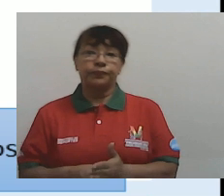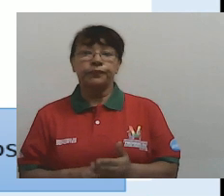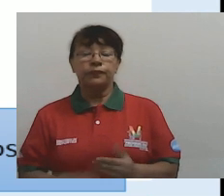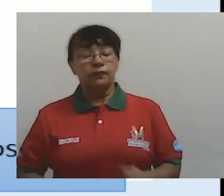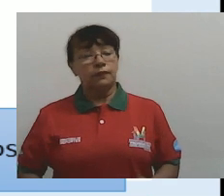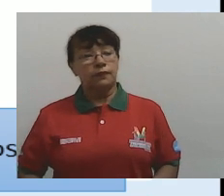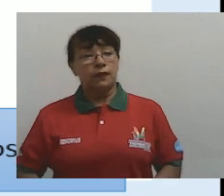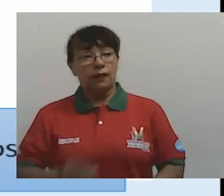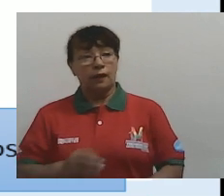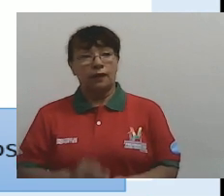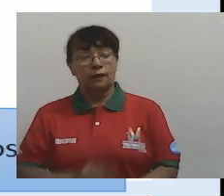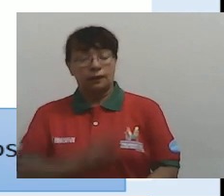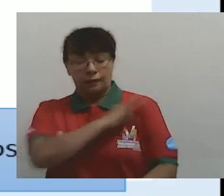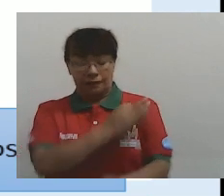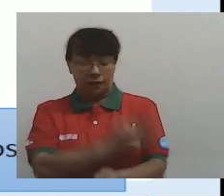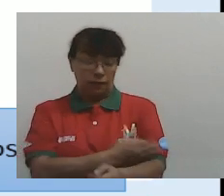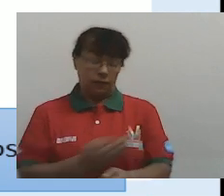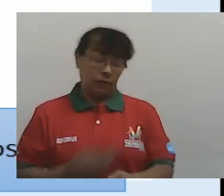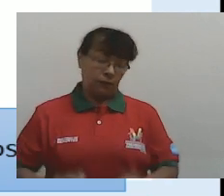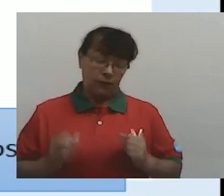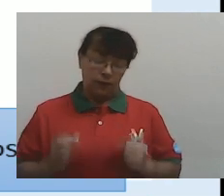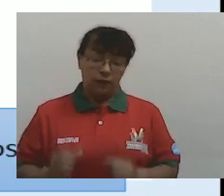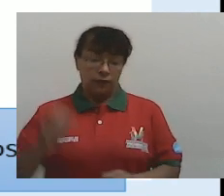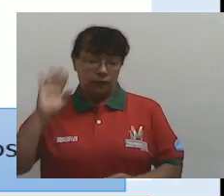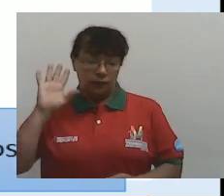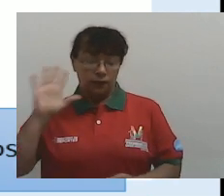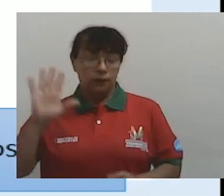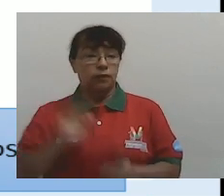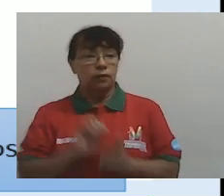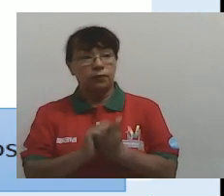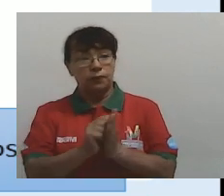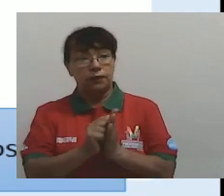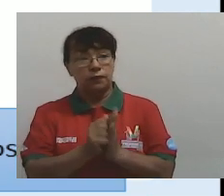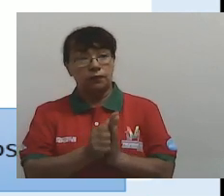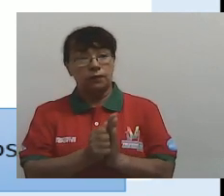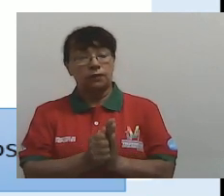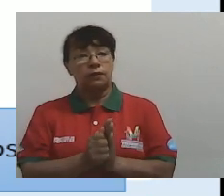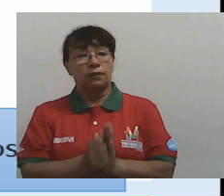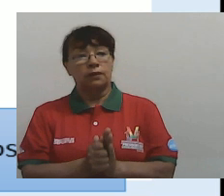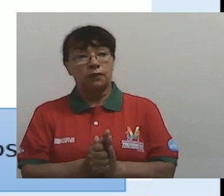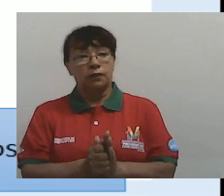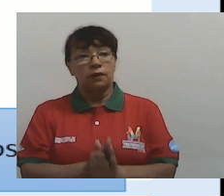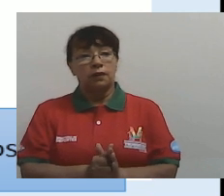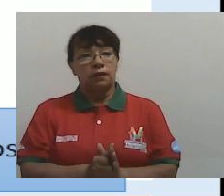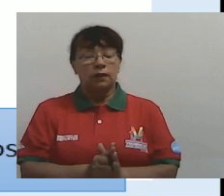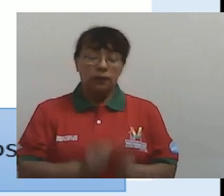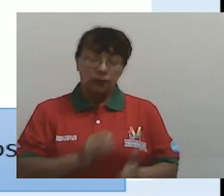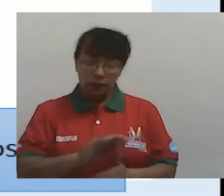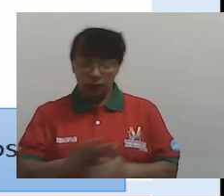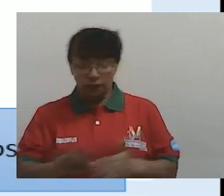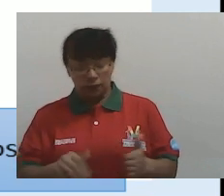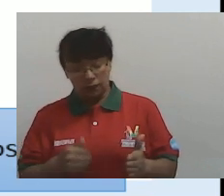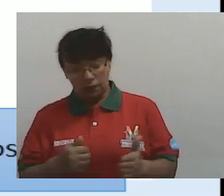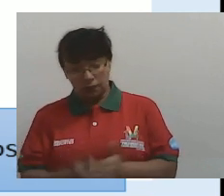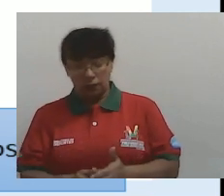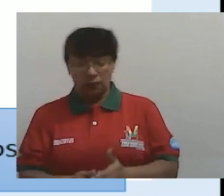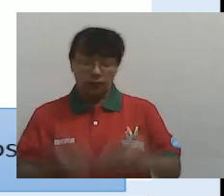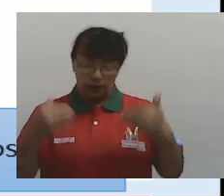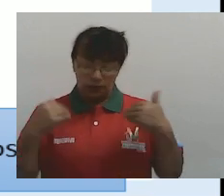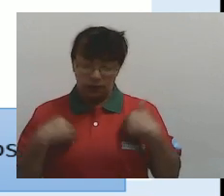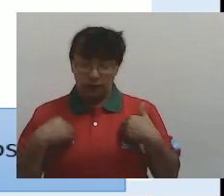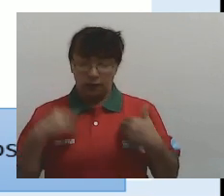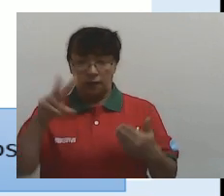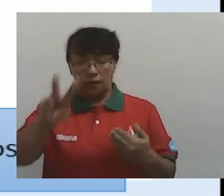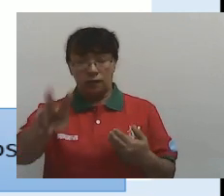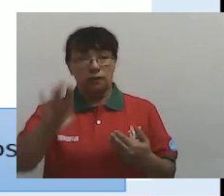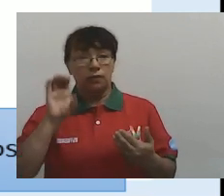minutos. En este evento tenemos que tener un circuito que en total tiene que tener 200